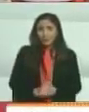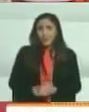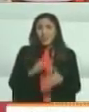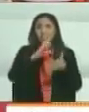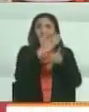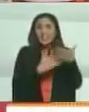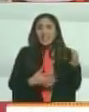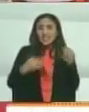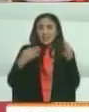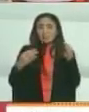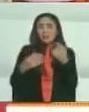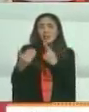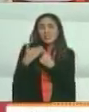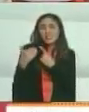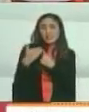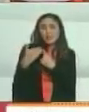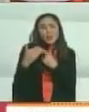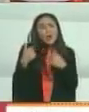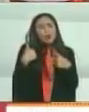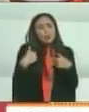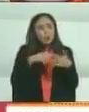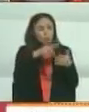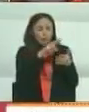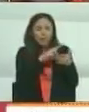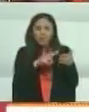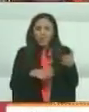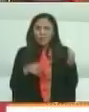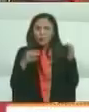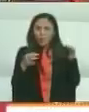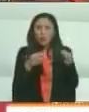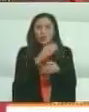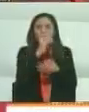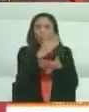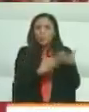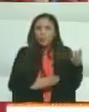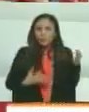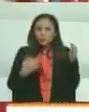listas, ¿vale? Hoy estaba leyendo, Pedro,